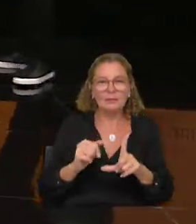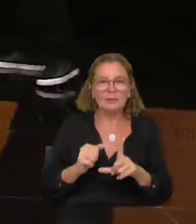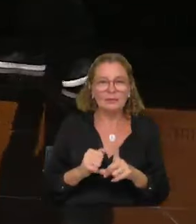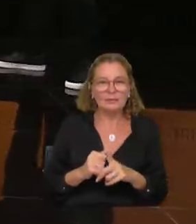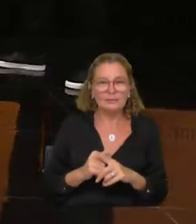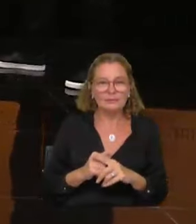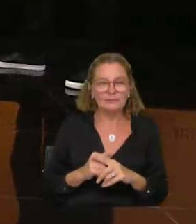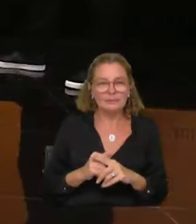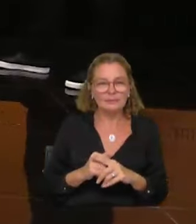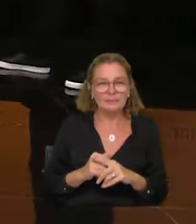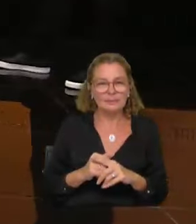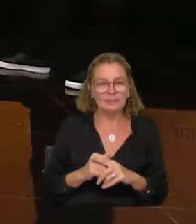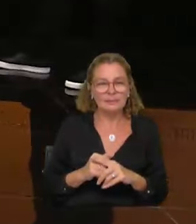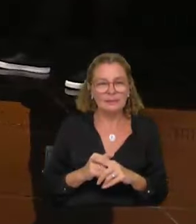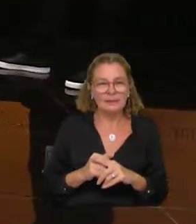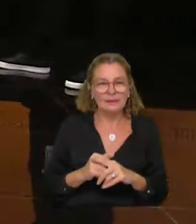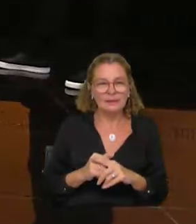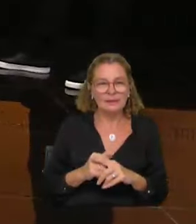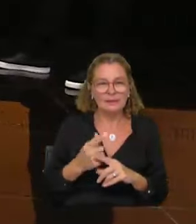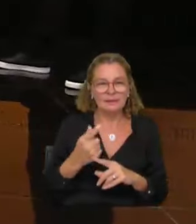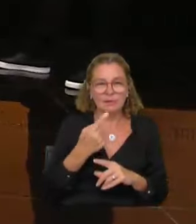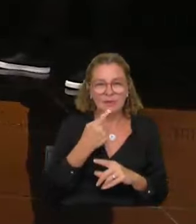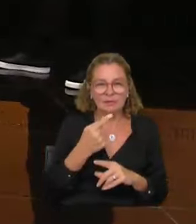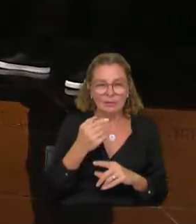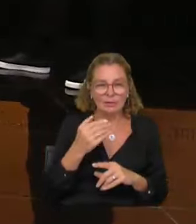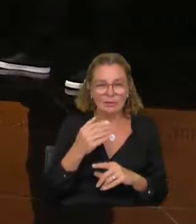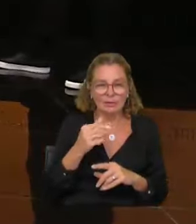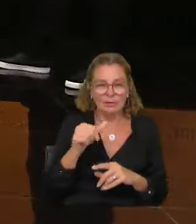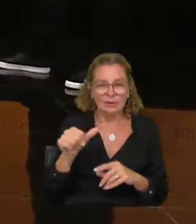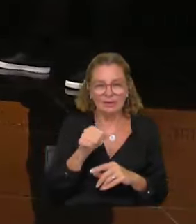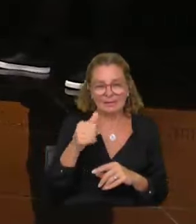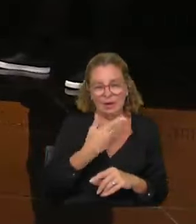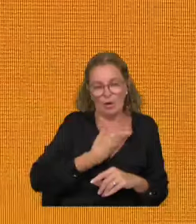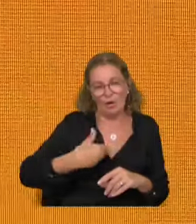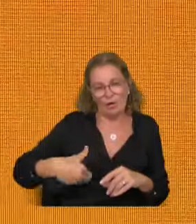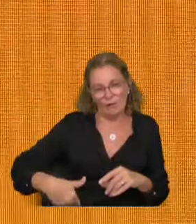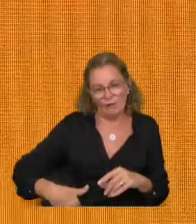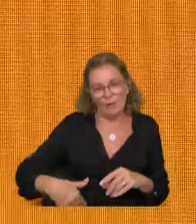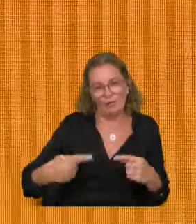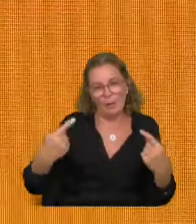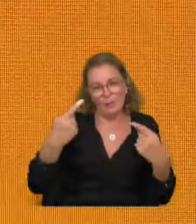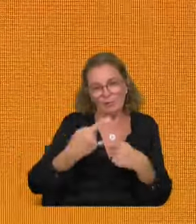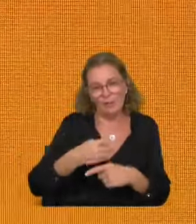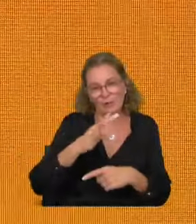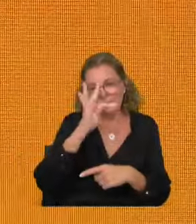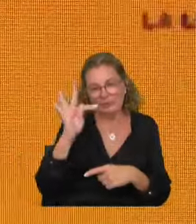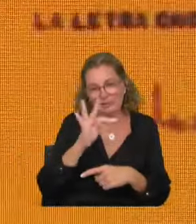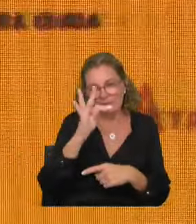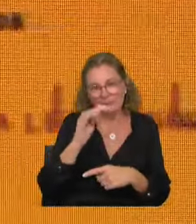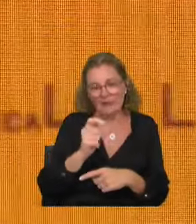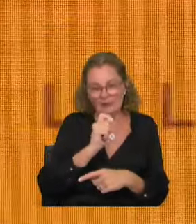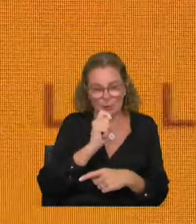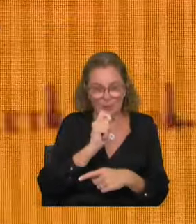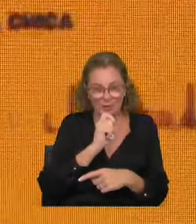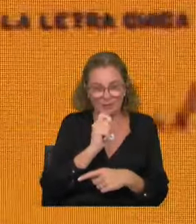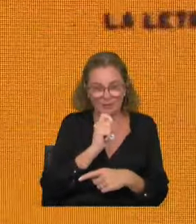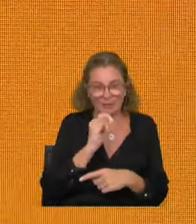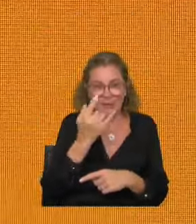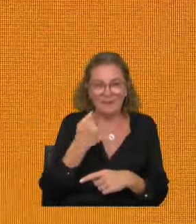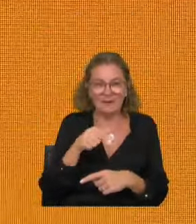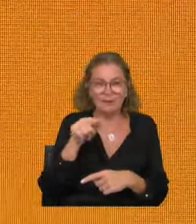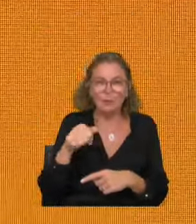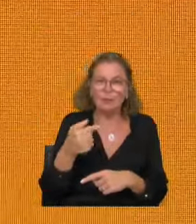bueno tenemos esos posteos originales que fueron hechos por actores del gobierno de la oposición técnicos o o periodistas Pero cómo